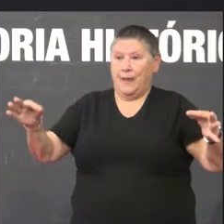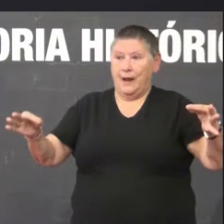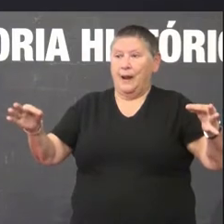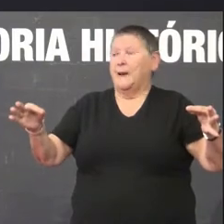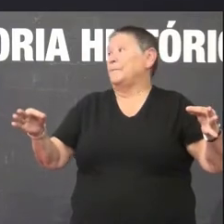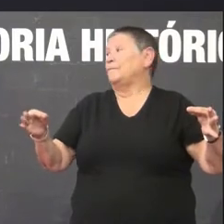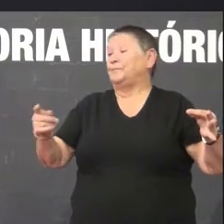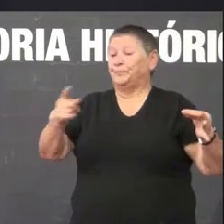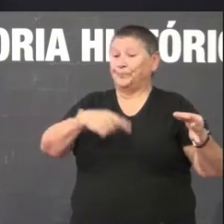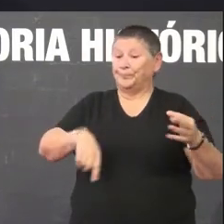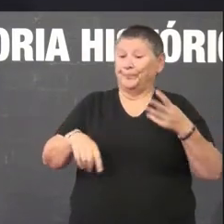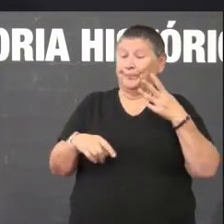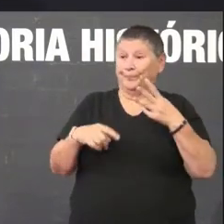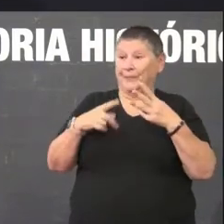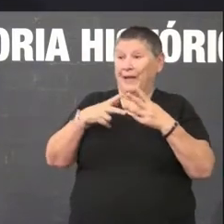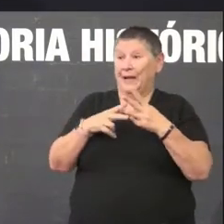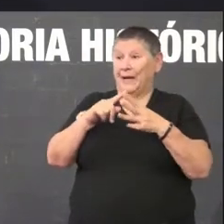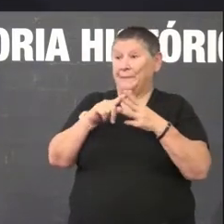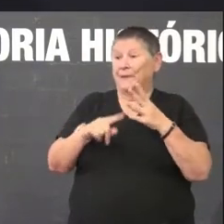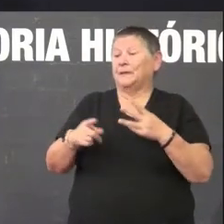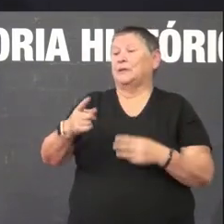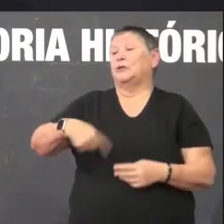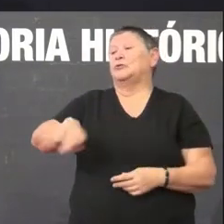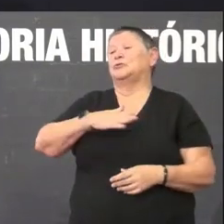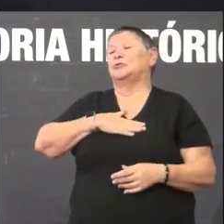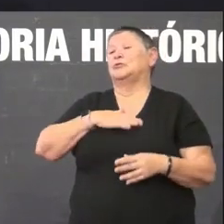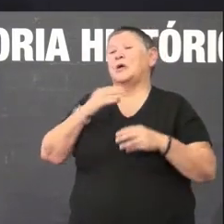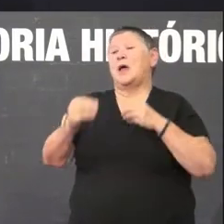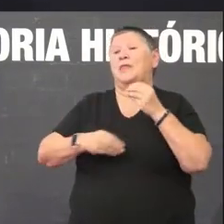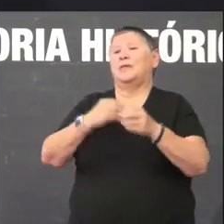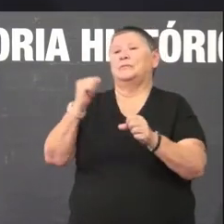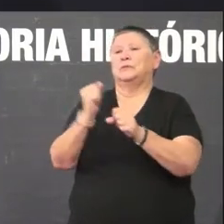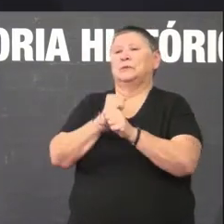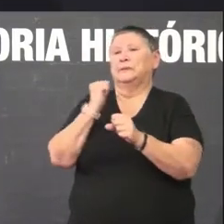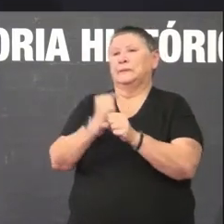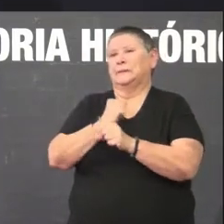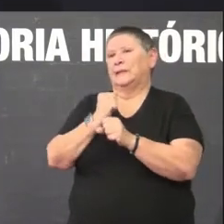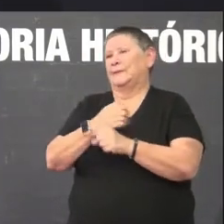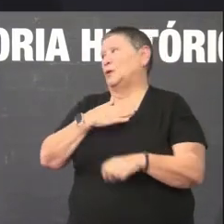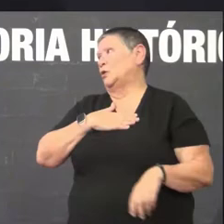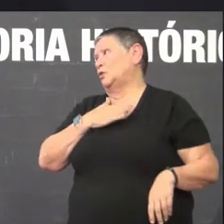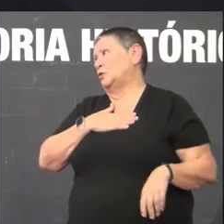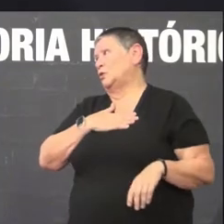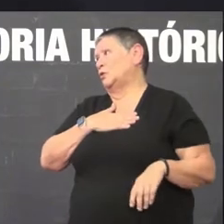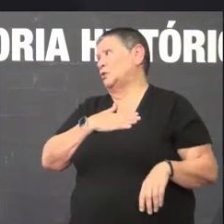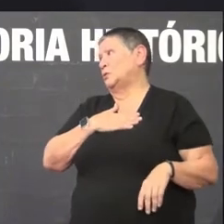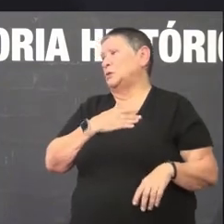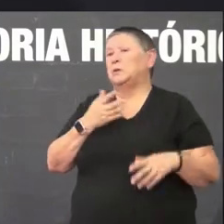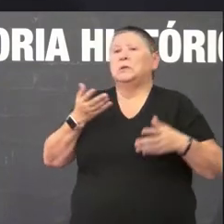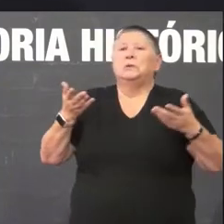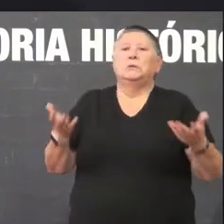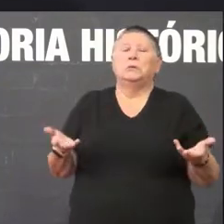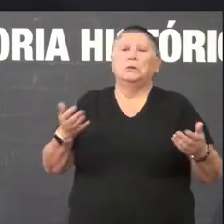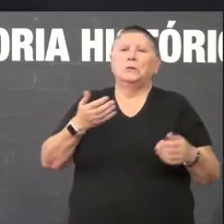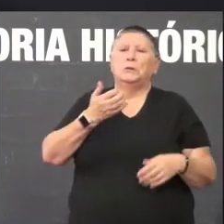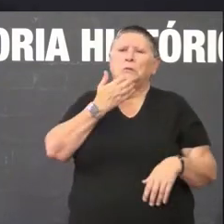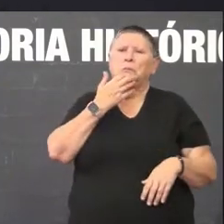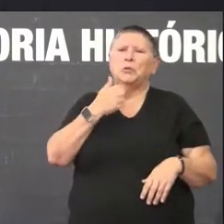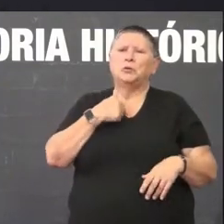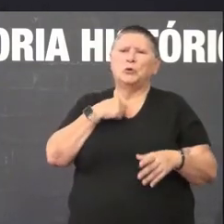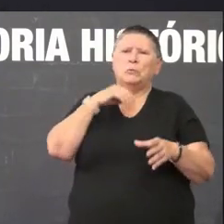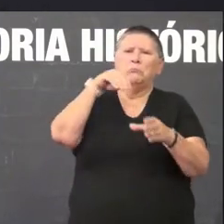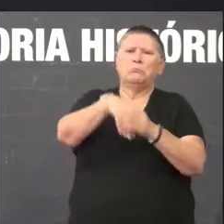iso facemos nos os nosos traballos. Por que son membro? Que razóns hai para que eu entrei na